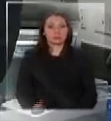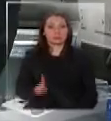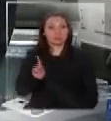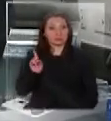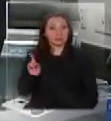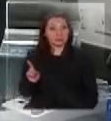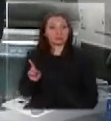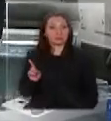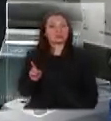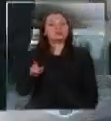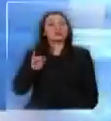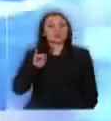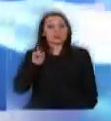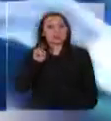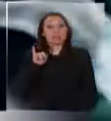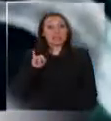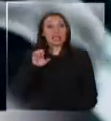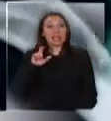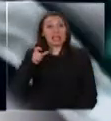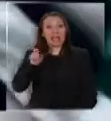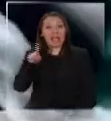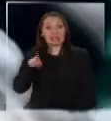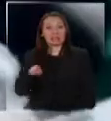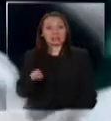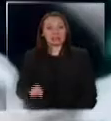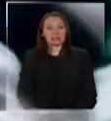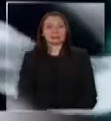Este es C. elegans.